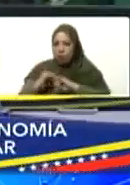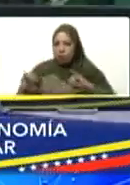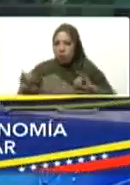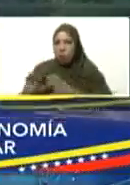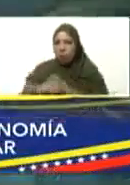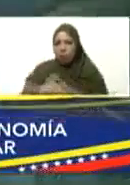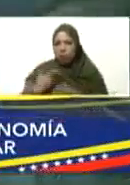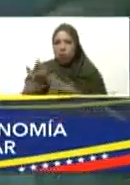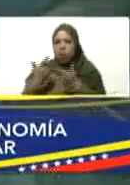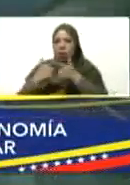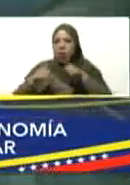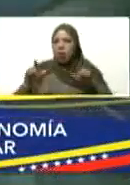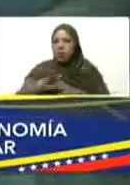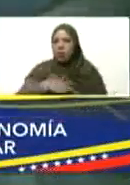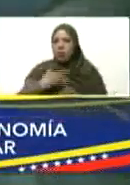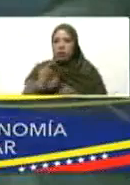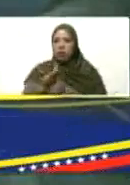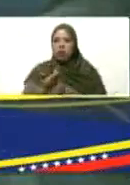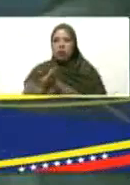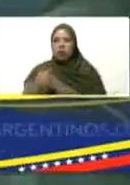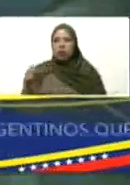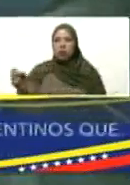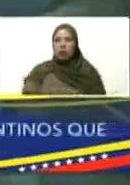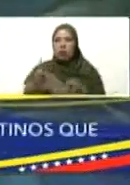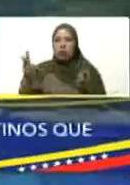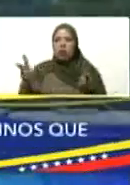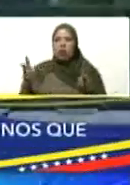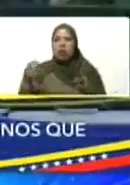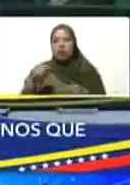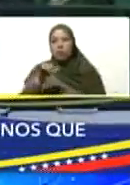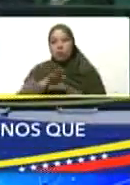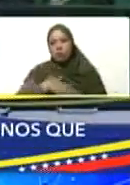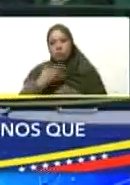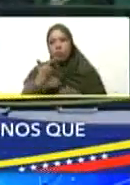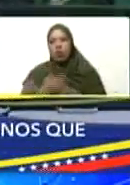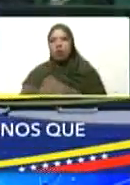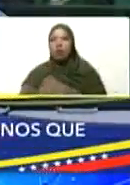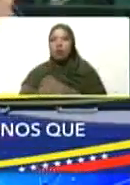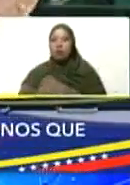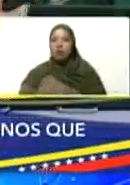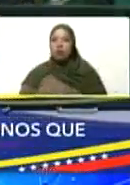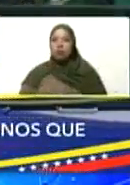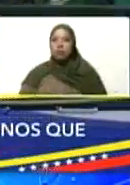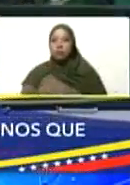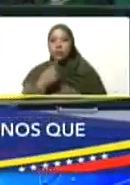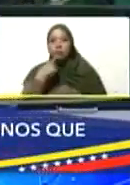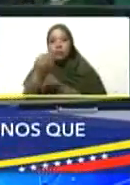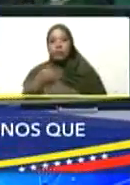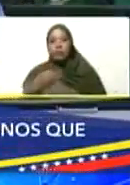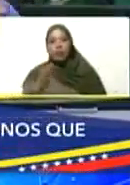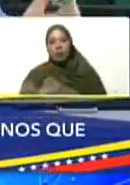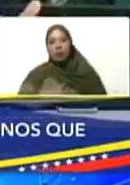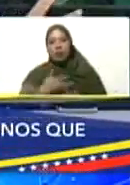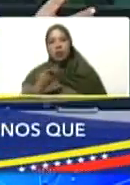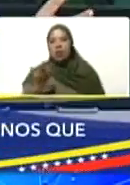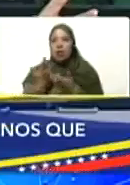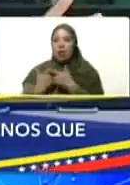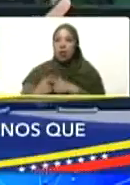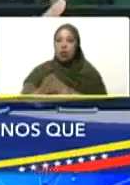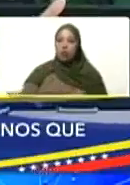soberano, libre, sí se puede ser valiente, rebelde, sí se puede decir las verdades. Sí se puede ser